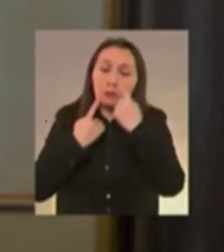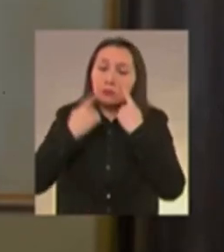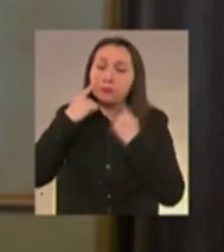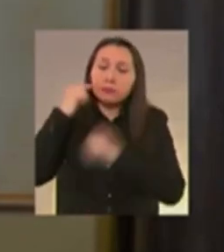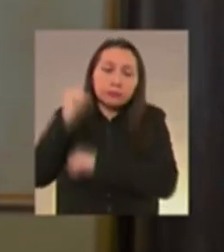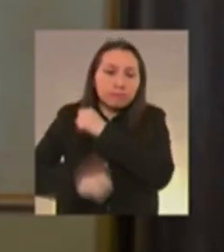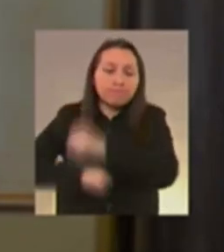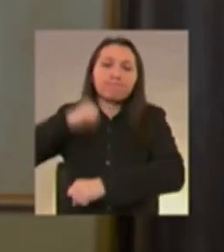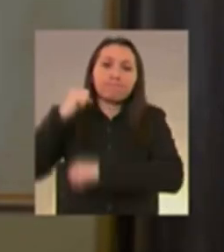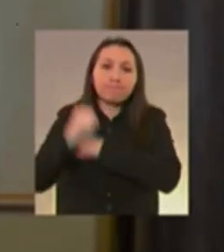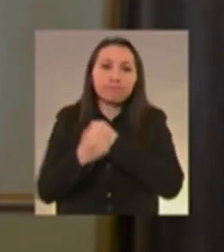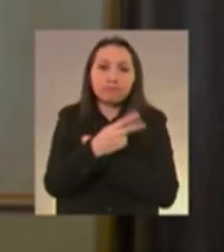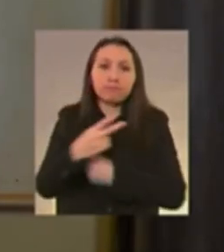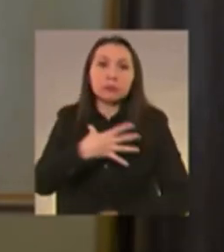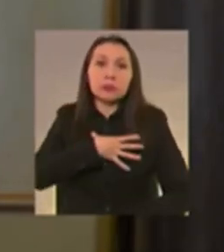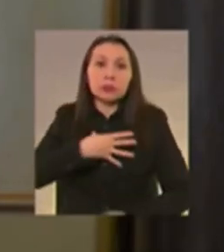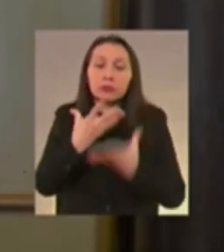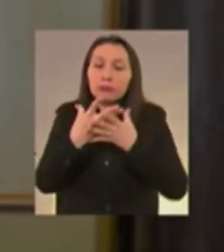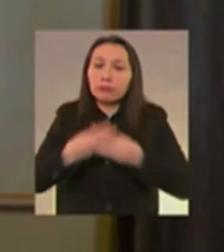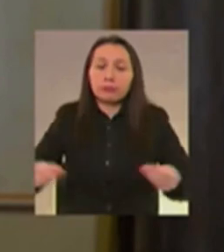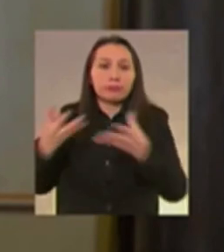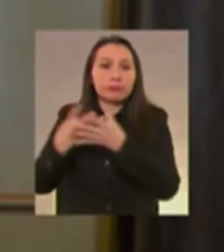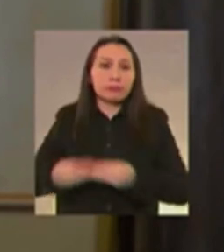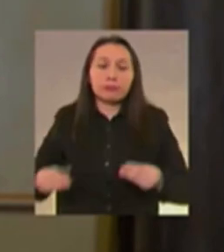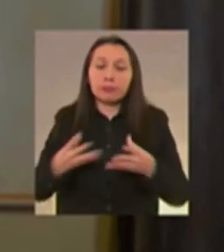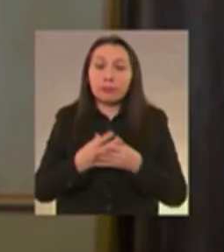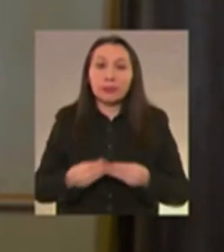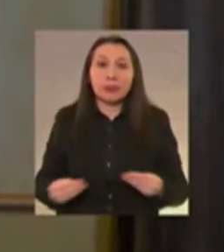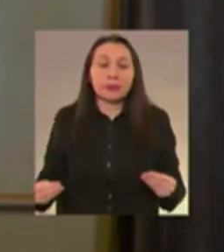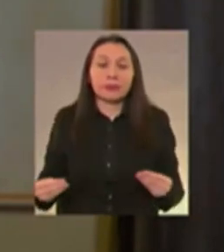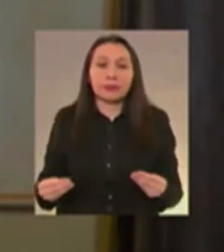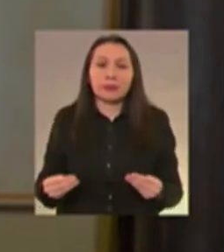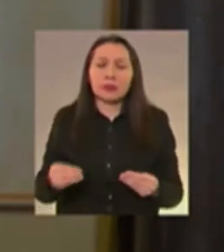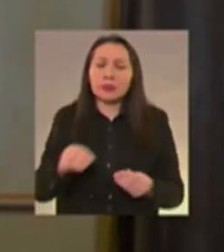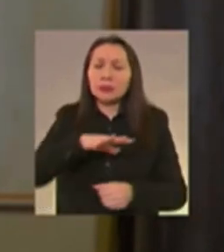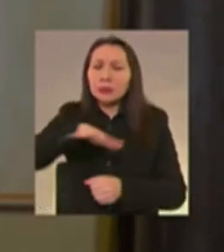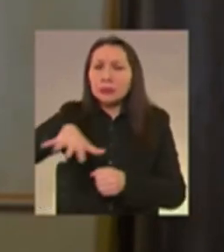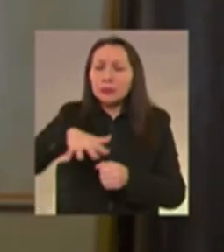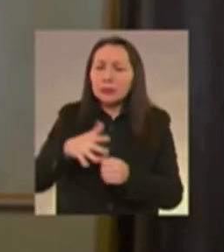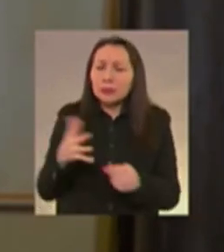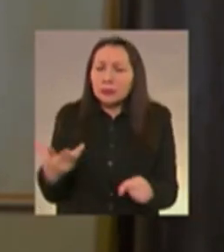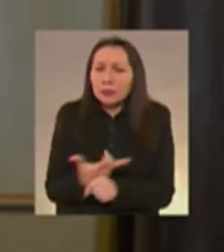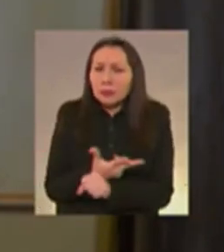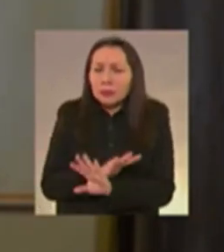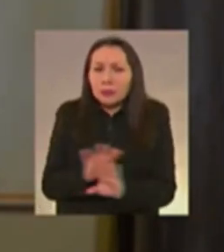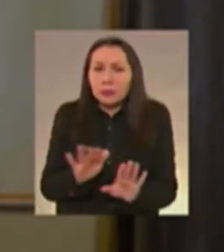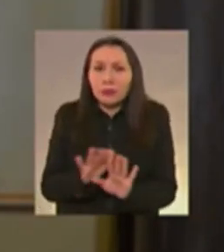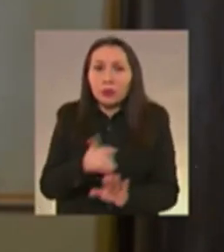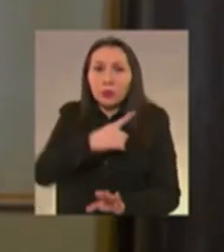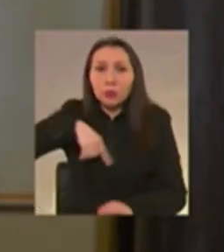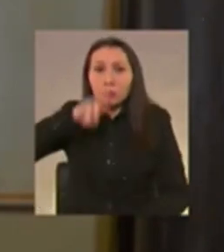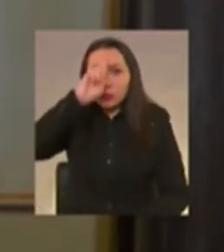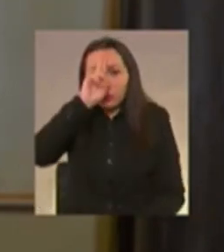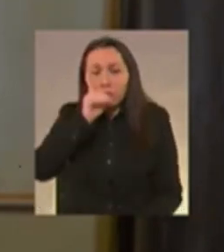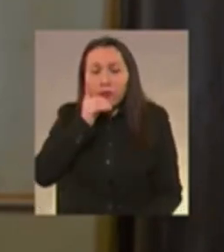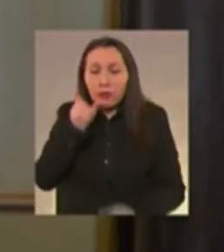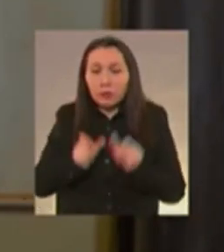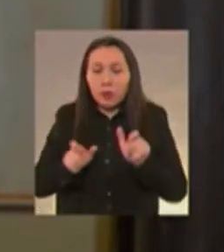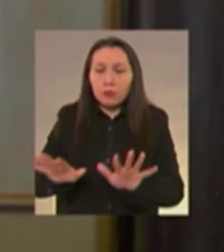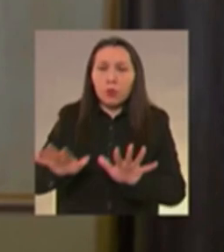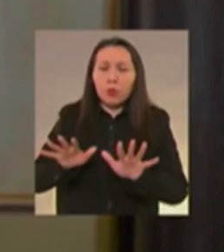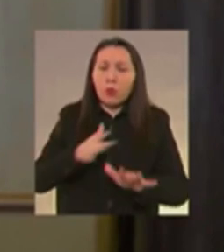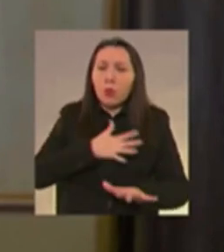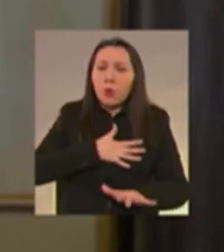décadas a sus hijos desaparecidos. Fue un episodio cruel que tuvo para nosotros los dominicanos un gran impacto